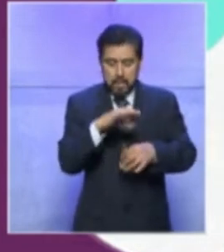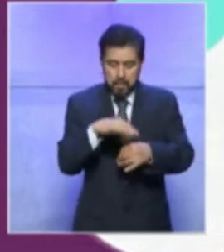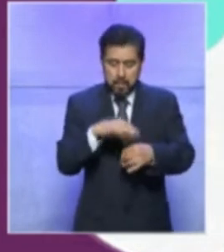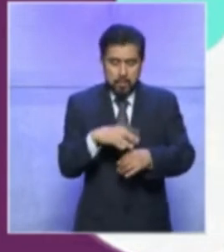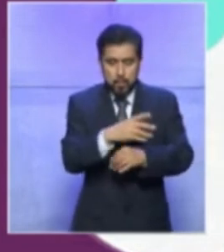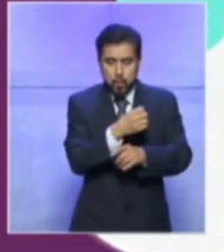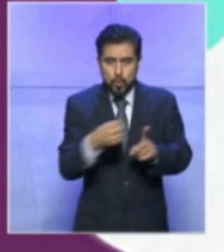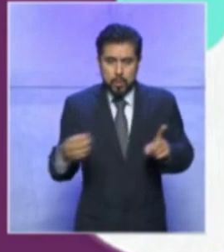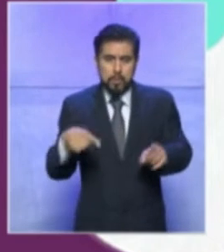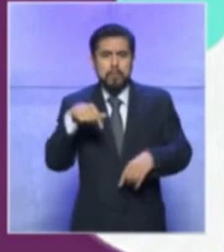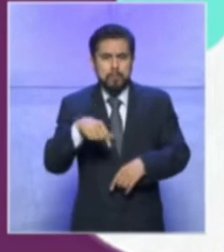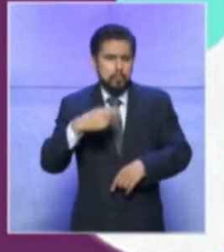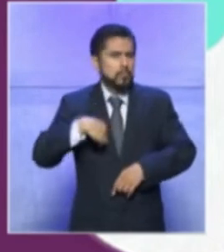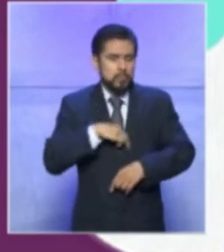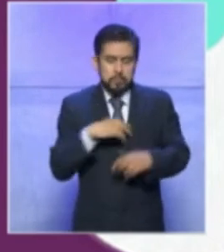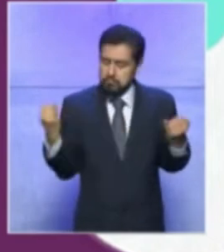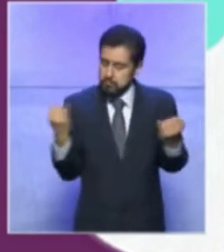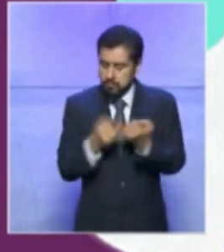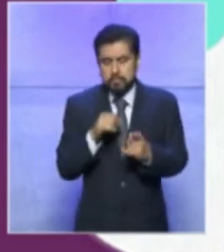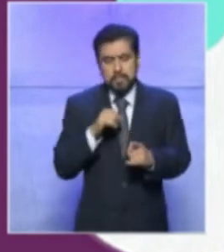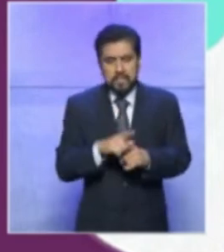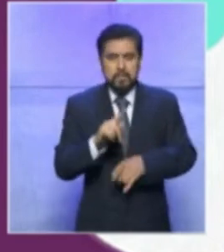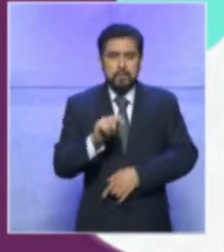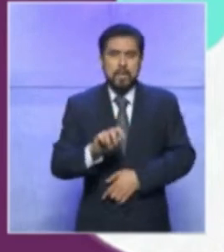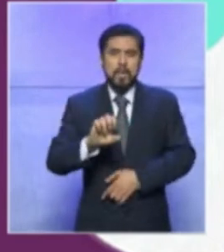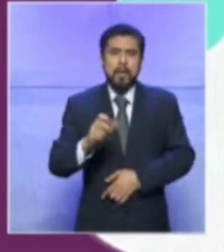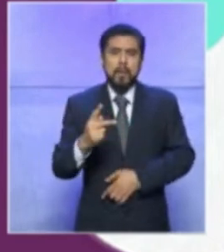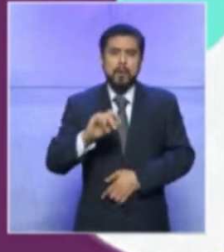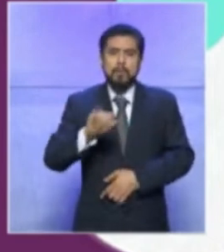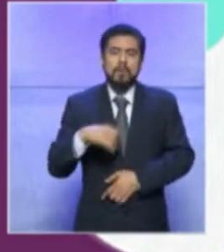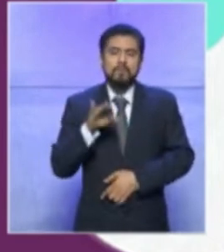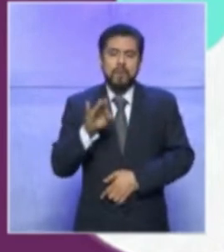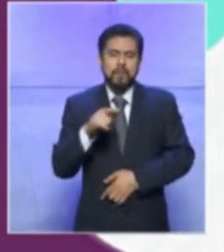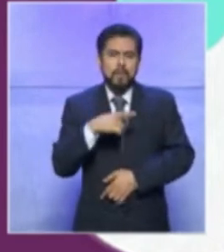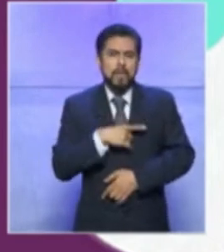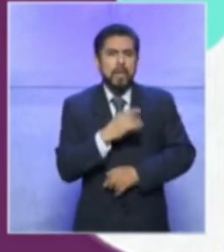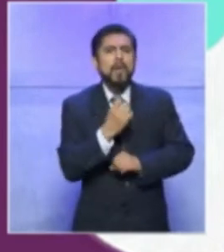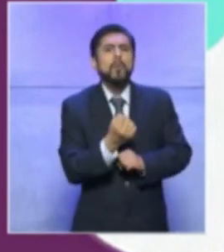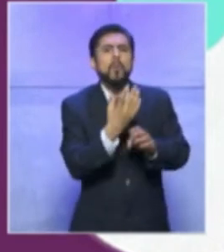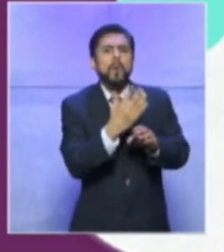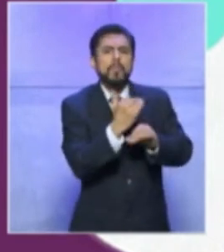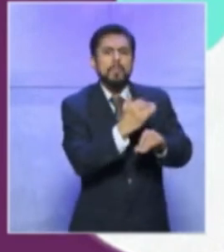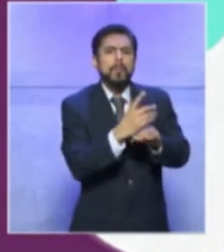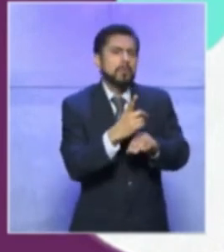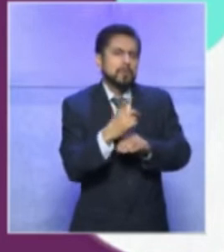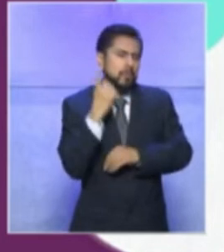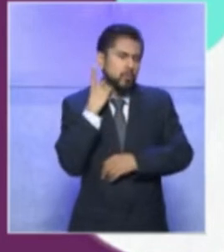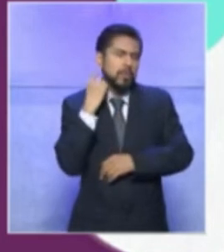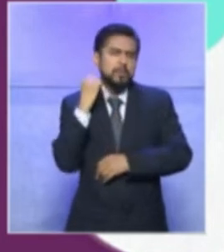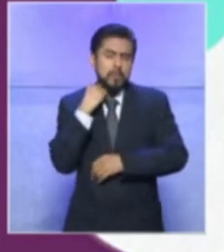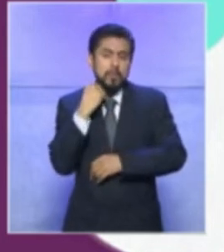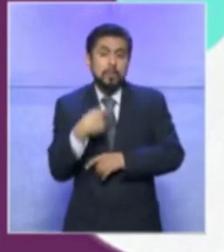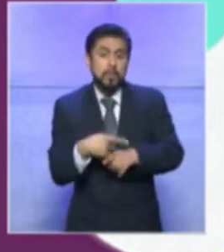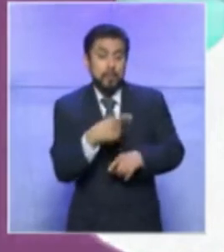propio Tribunal Electoral en la interpretación y aplicación del límite a la sobrerrepresentación en términos de partidos y no de